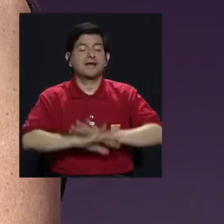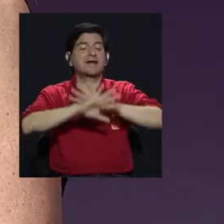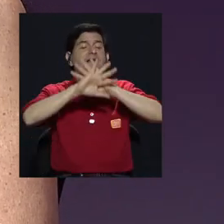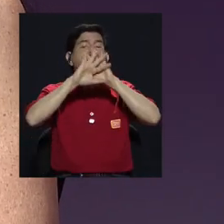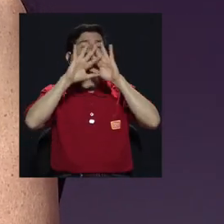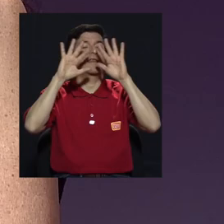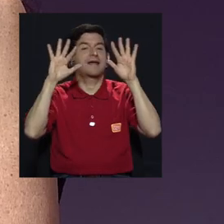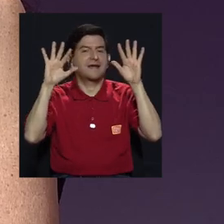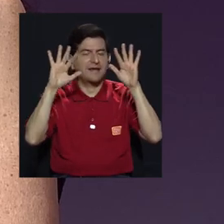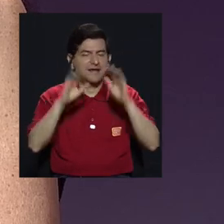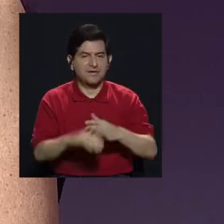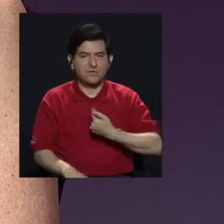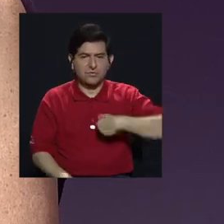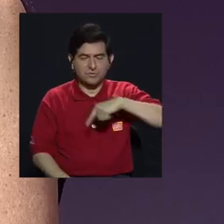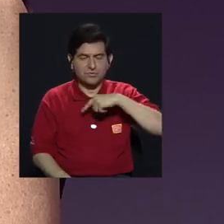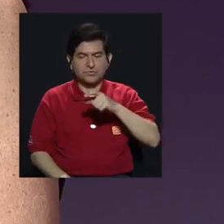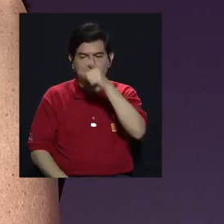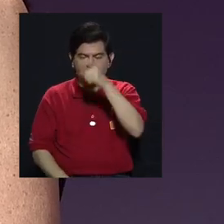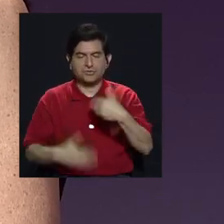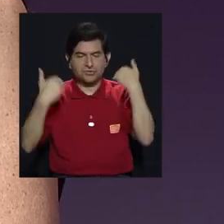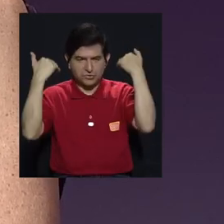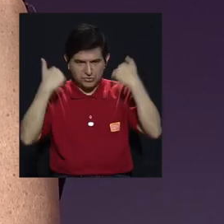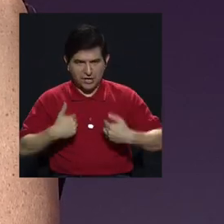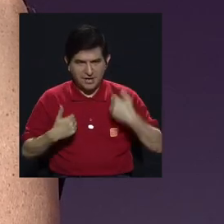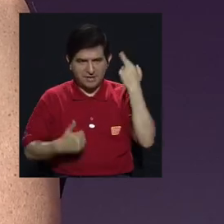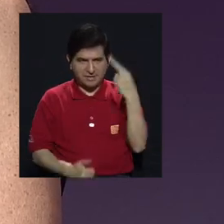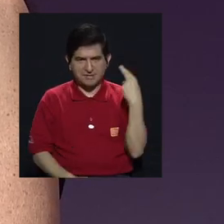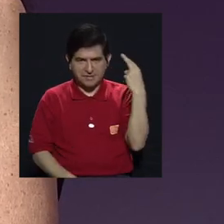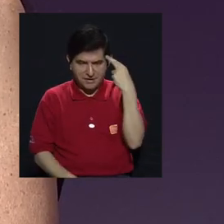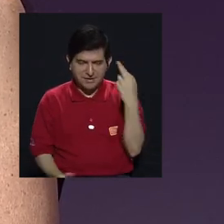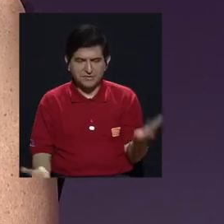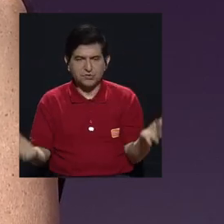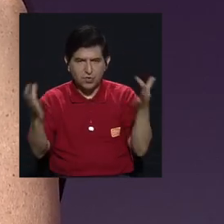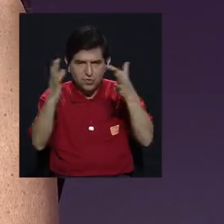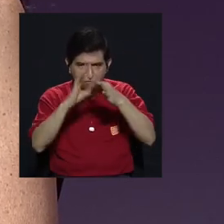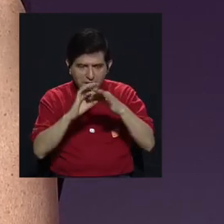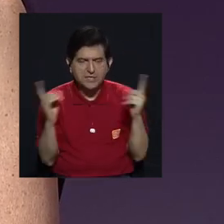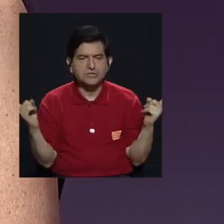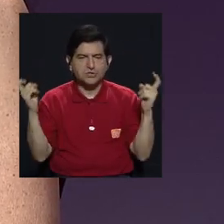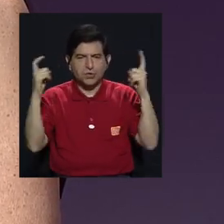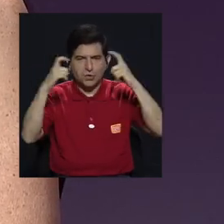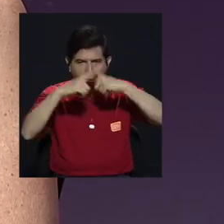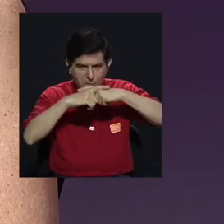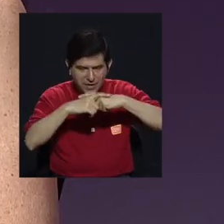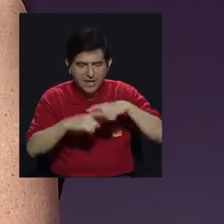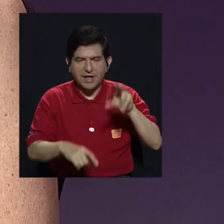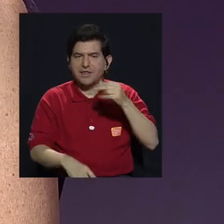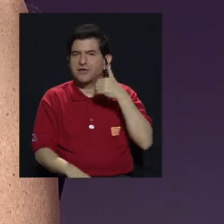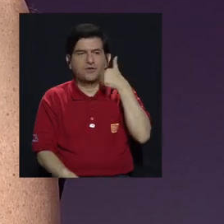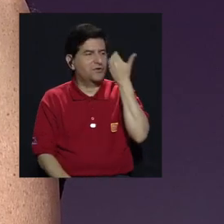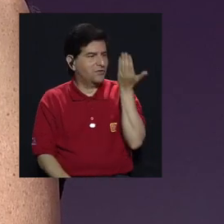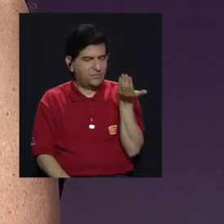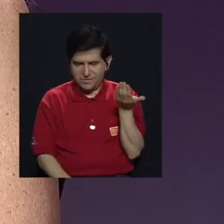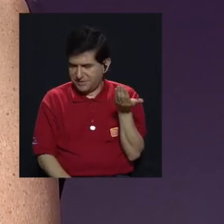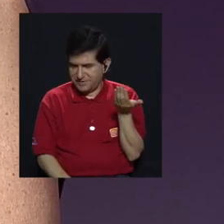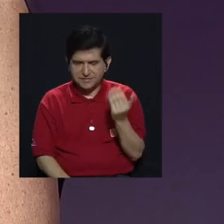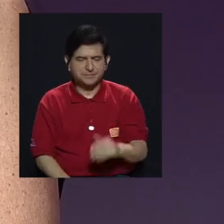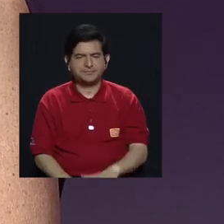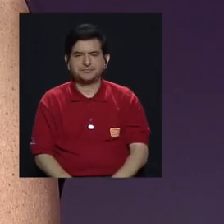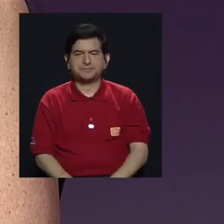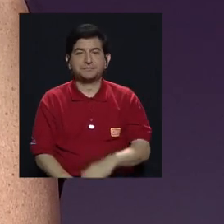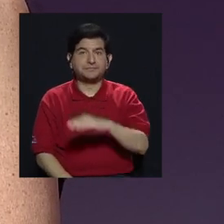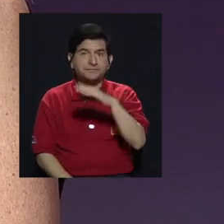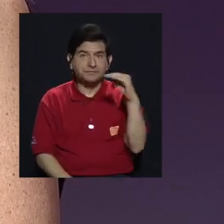claros de que somos seres humanos y que por tanto las relaciones son complejas, que no van a ser fáciles y que